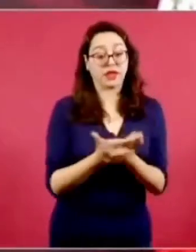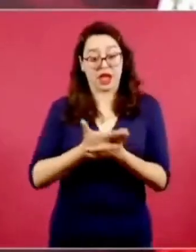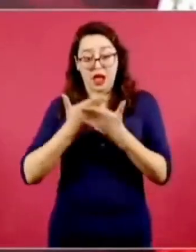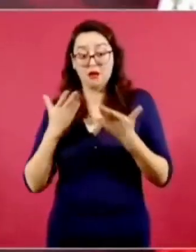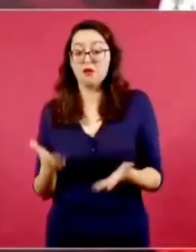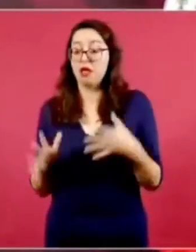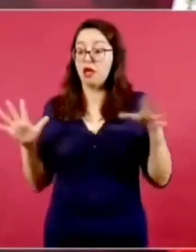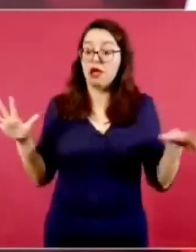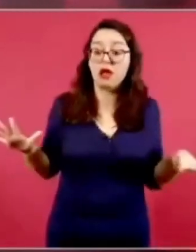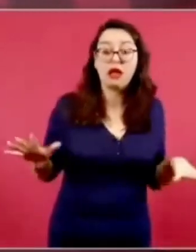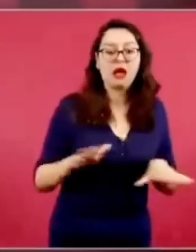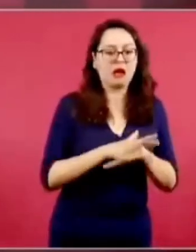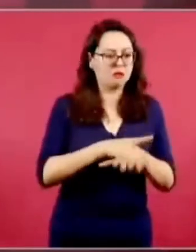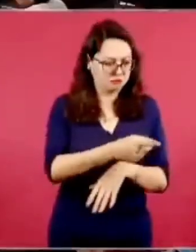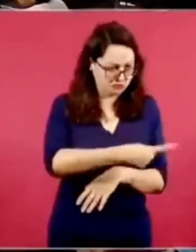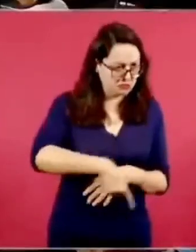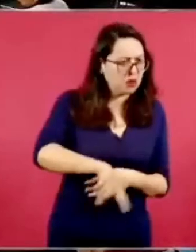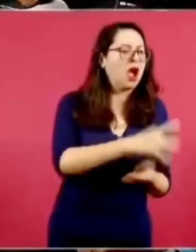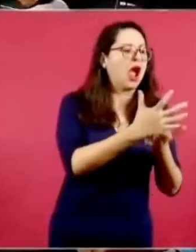a